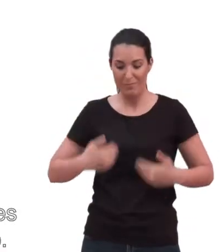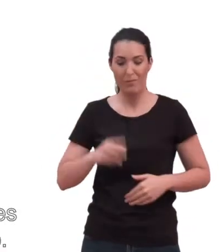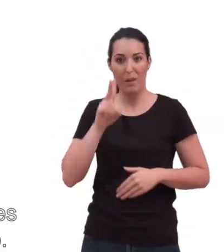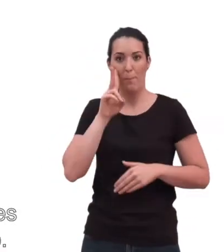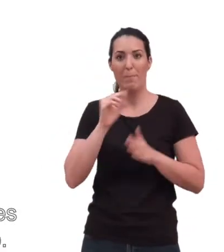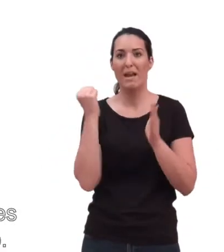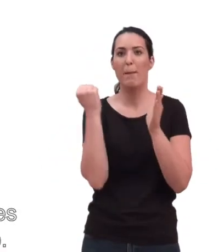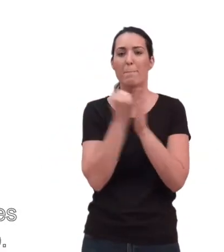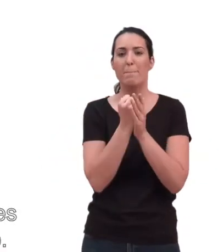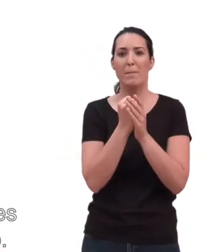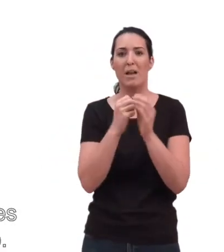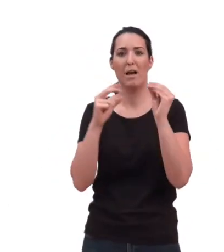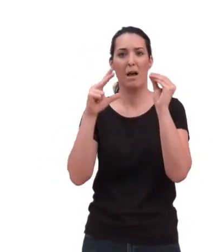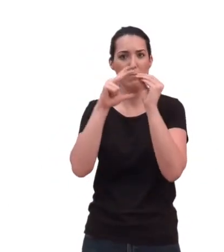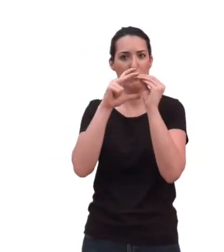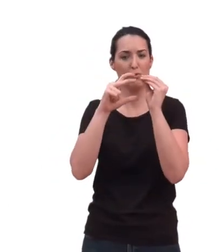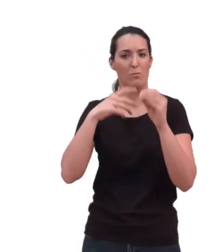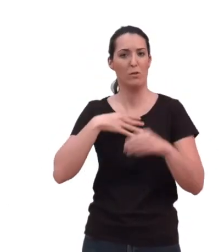del puntómetro.